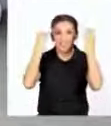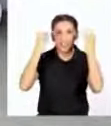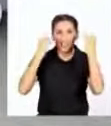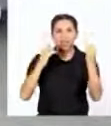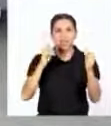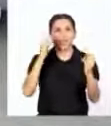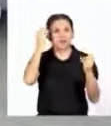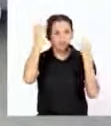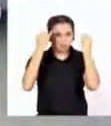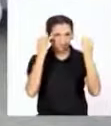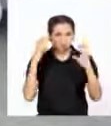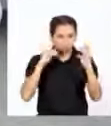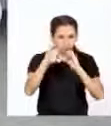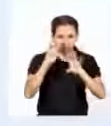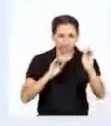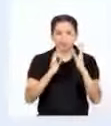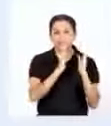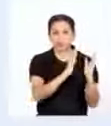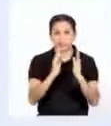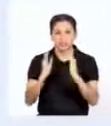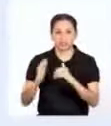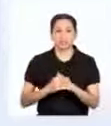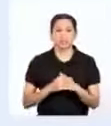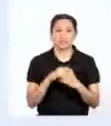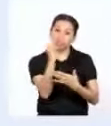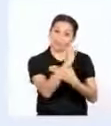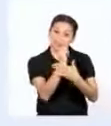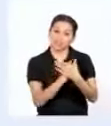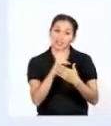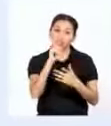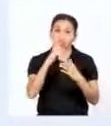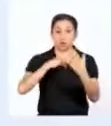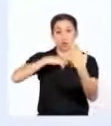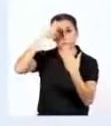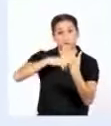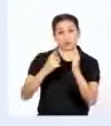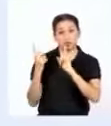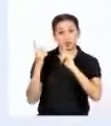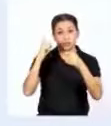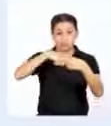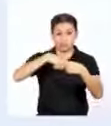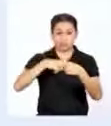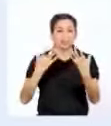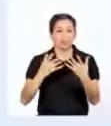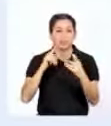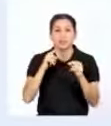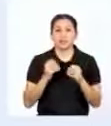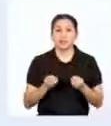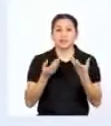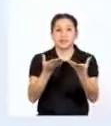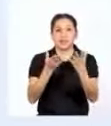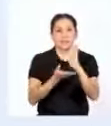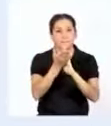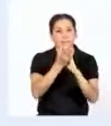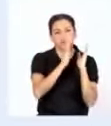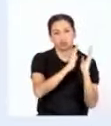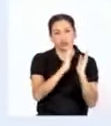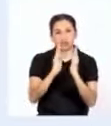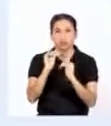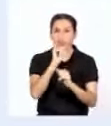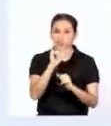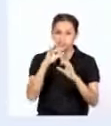de creatividad y planificación. Diseñar un plan de proyecto participativo permite que el proyecto sea